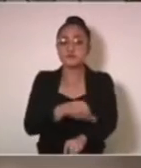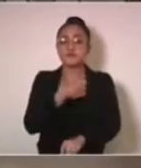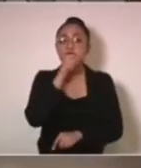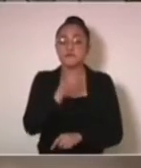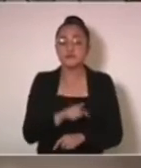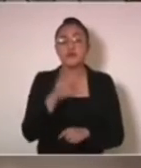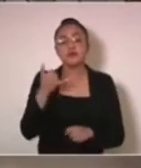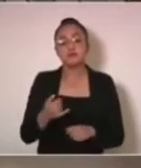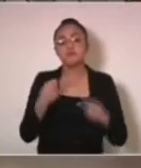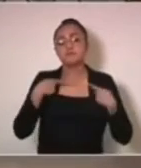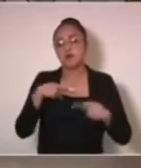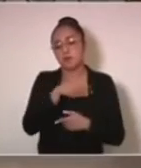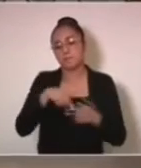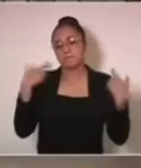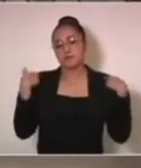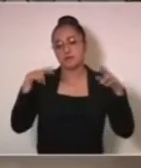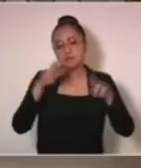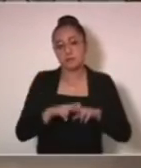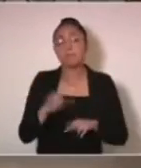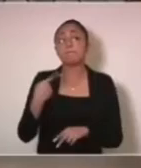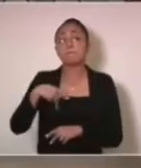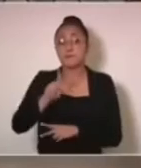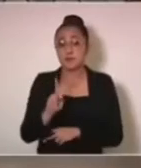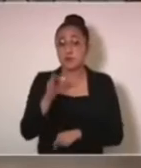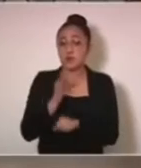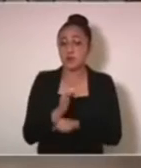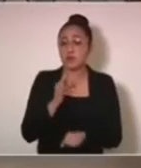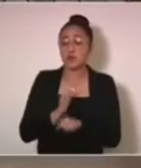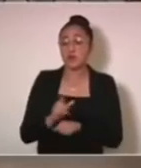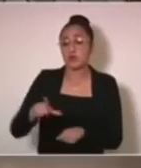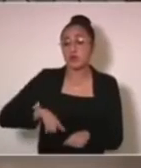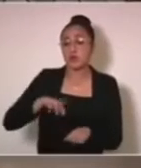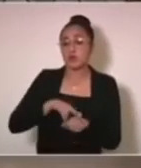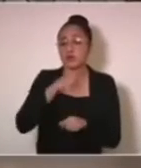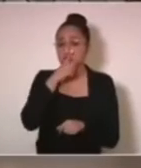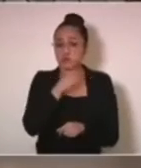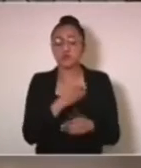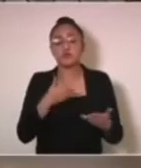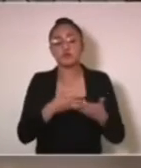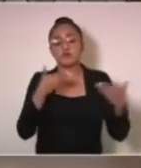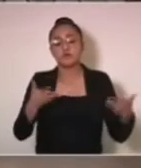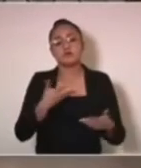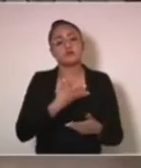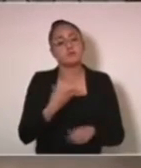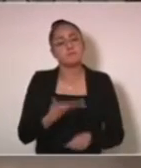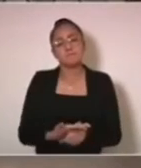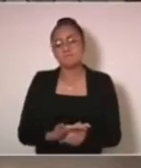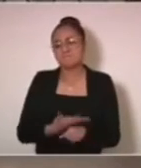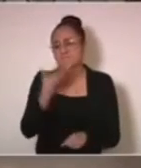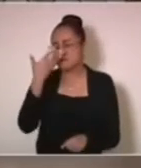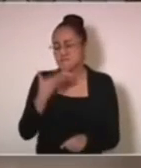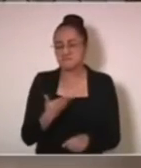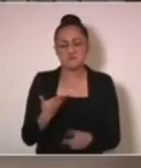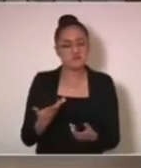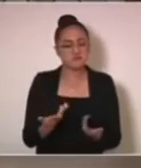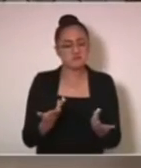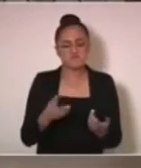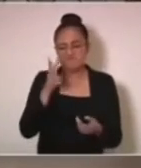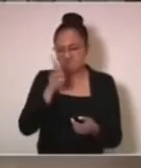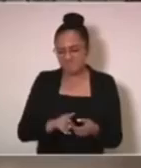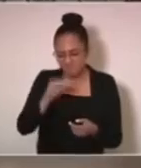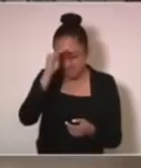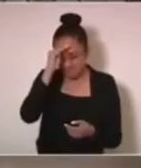y docentes. Sin embargo, como bien lo dice el gobernador, en este momento tenemos que ser muy conscientes de que